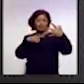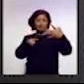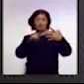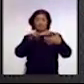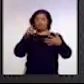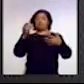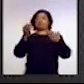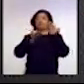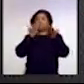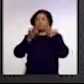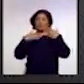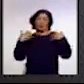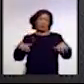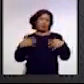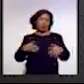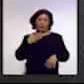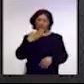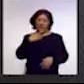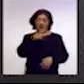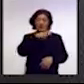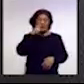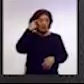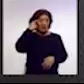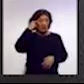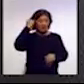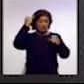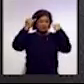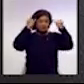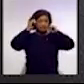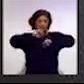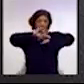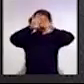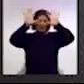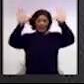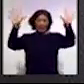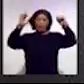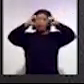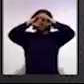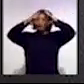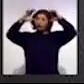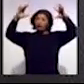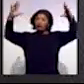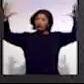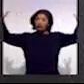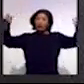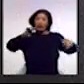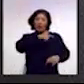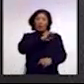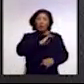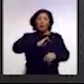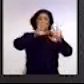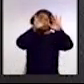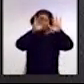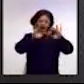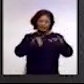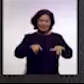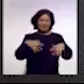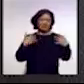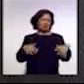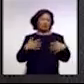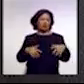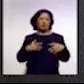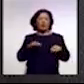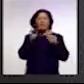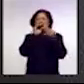tienen una claridad de ideas que les permitió hacer una exposición de motivos bastante convincente pero